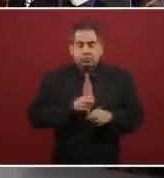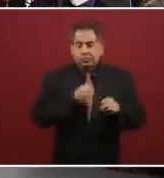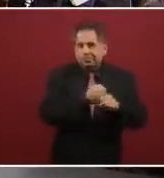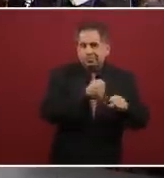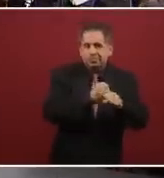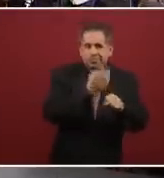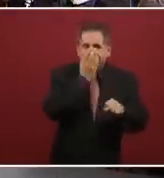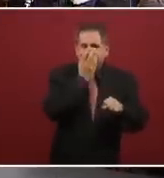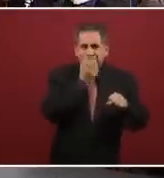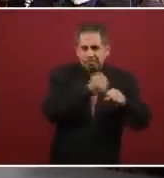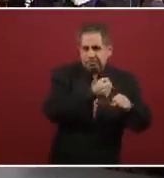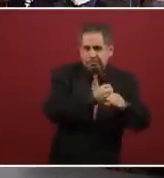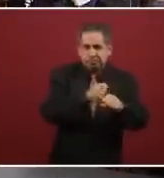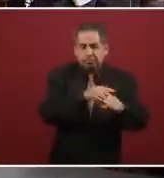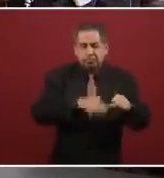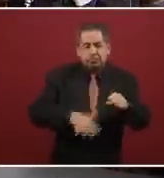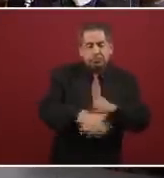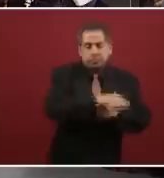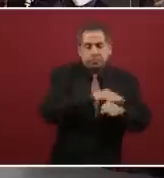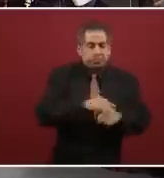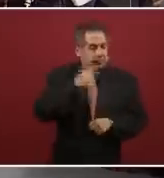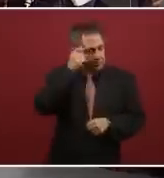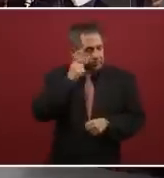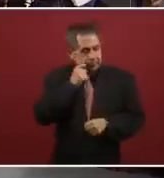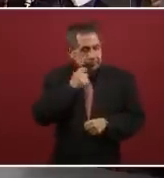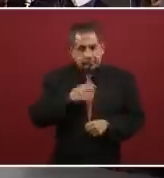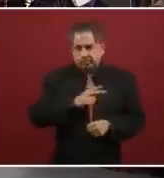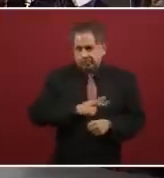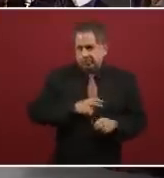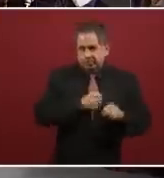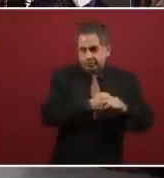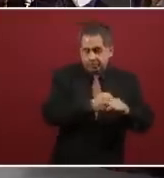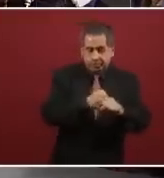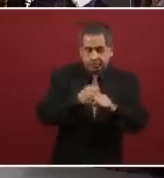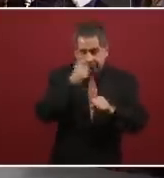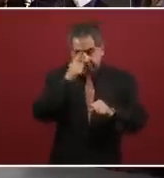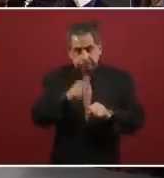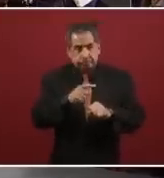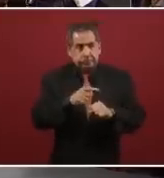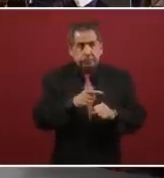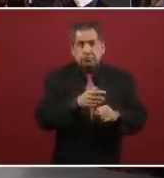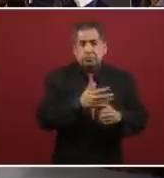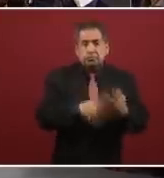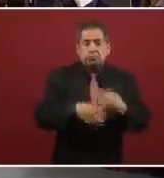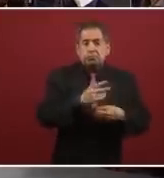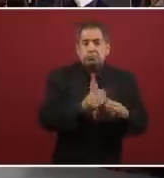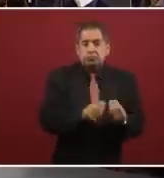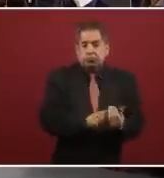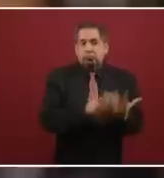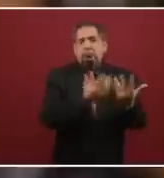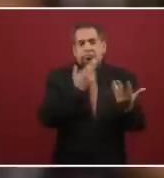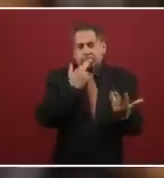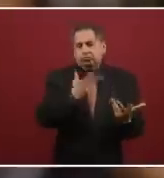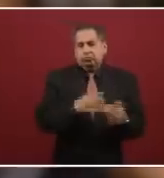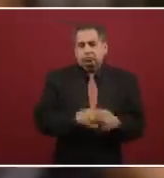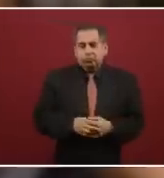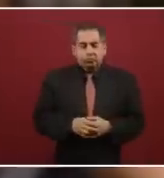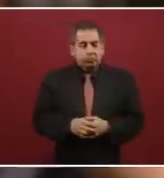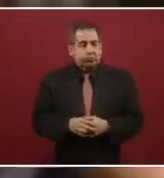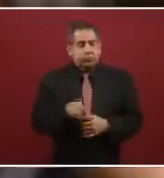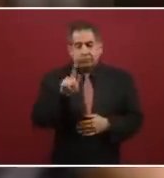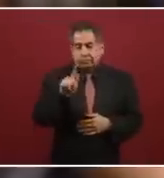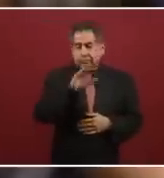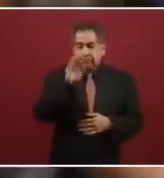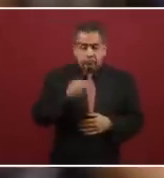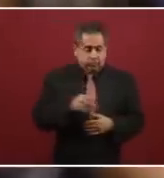necesitan los campesinos de Guerrero para, pues, mejorar su producción. El 70% de producción en Guerrero es de autoconsumo, es